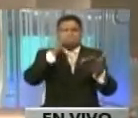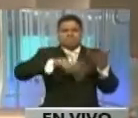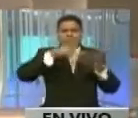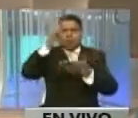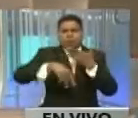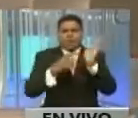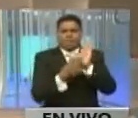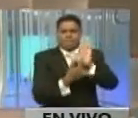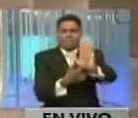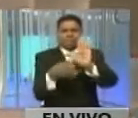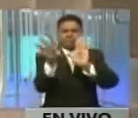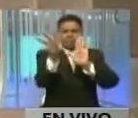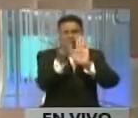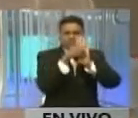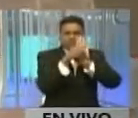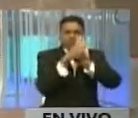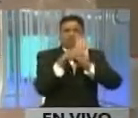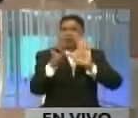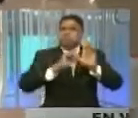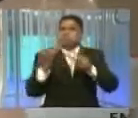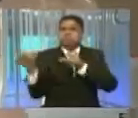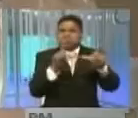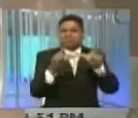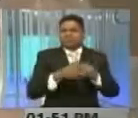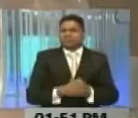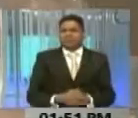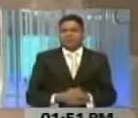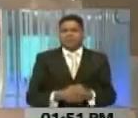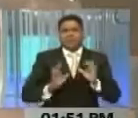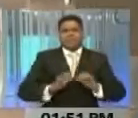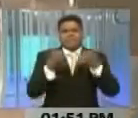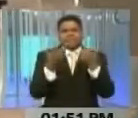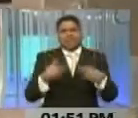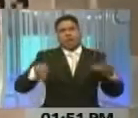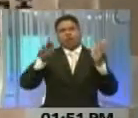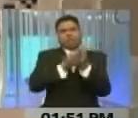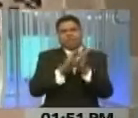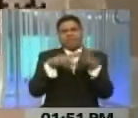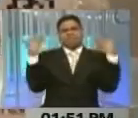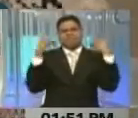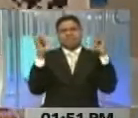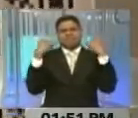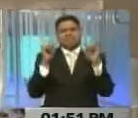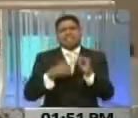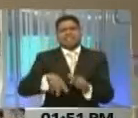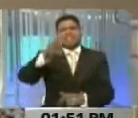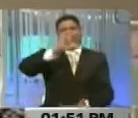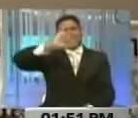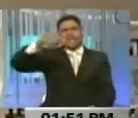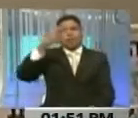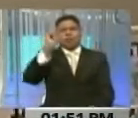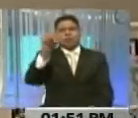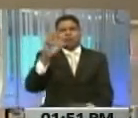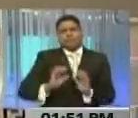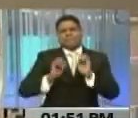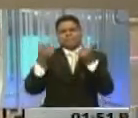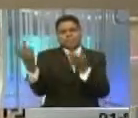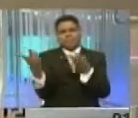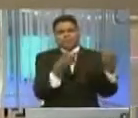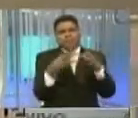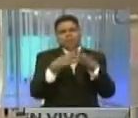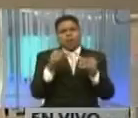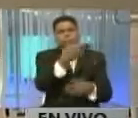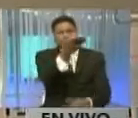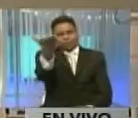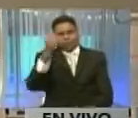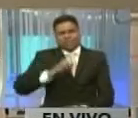del Festival de Teatro. Así que comienza otra vez la fiesta este próximo 3 de junio. Los invitamos a todas y a